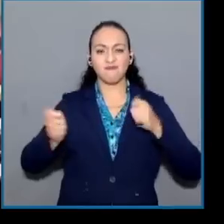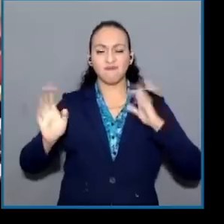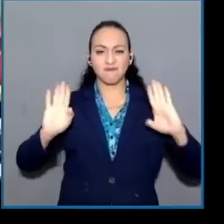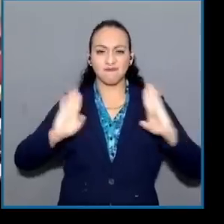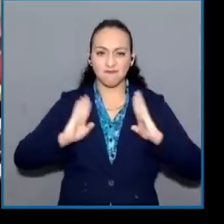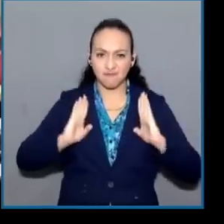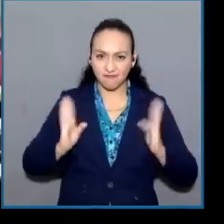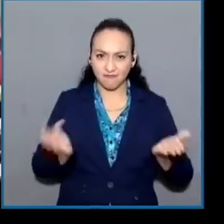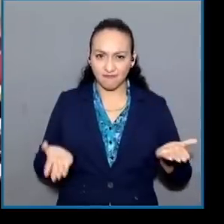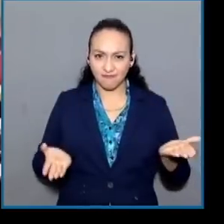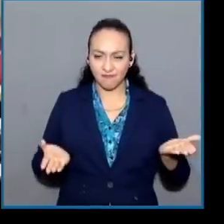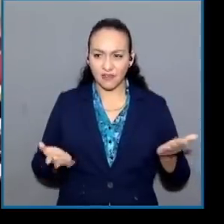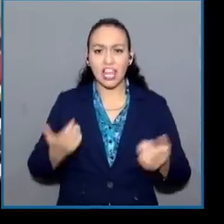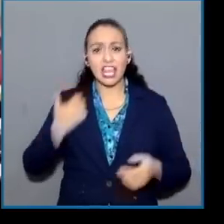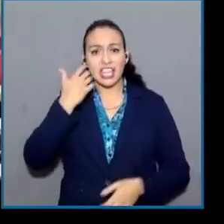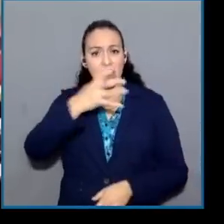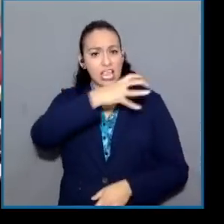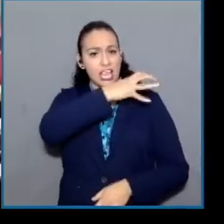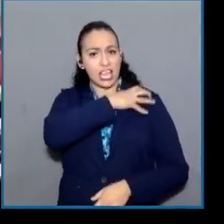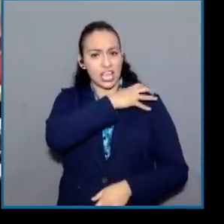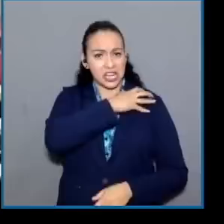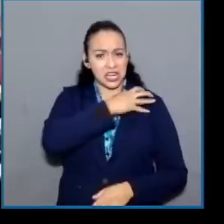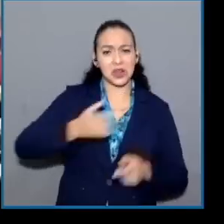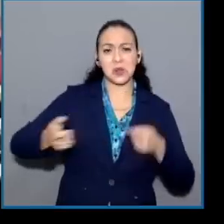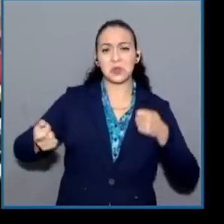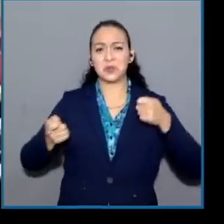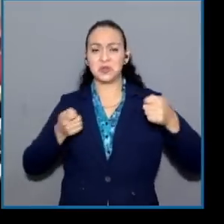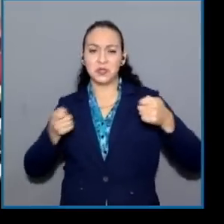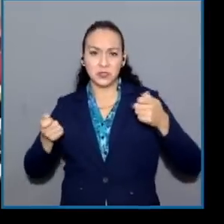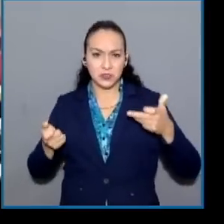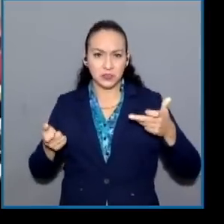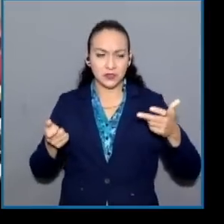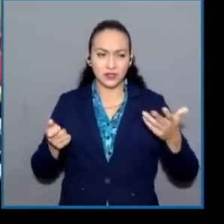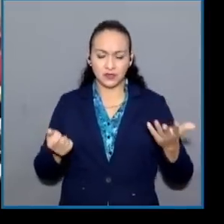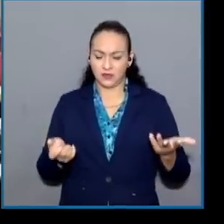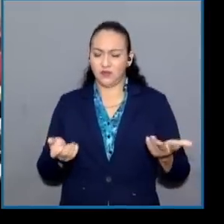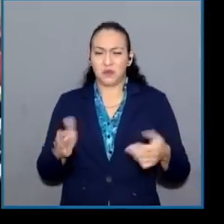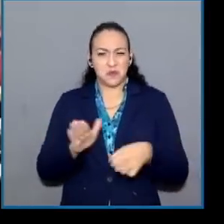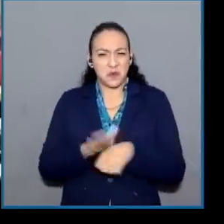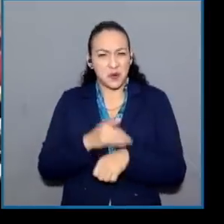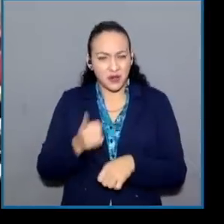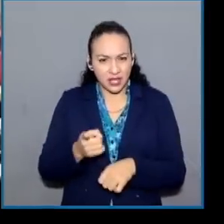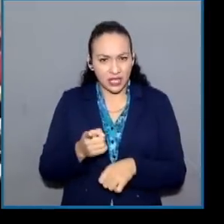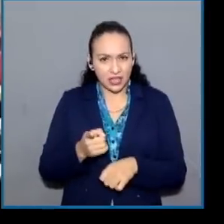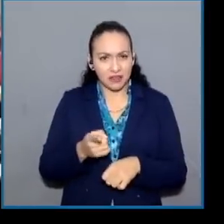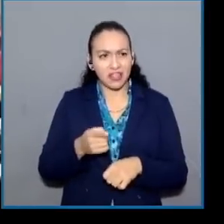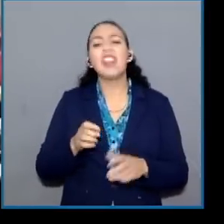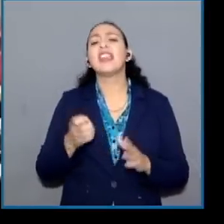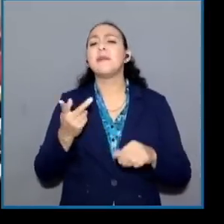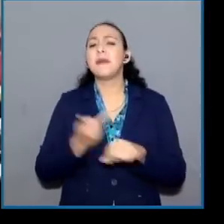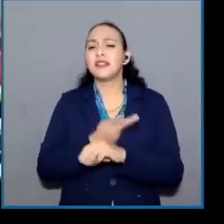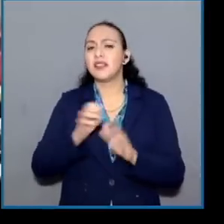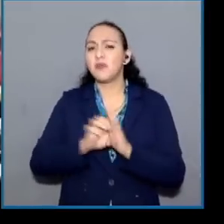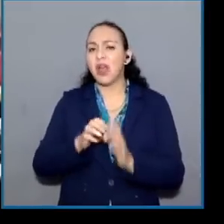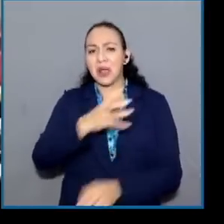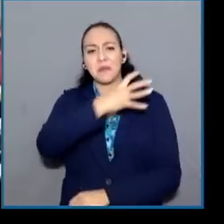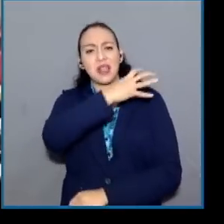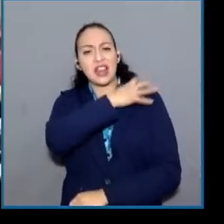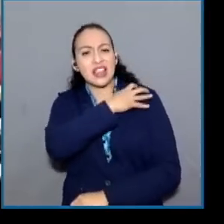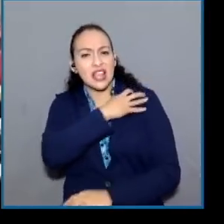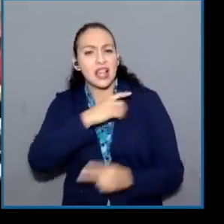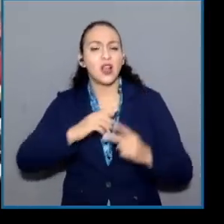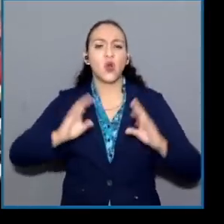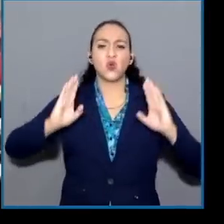de sus almirantes, a partir de convertirse en los verdaderos administradores de la violencia que existe en la mayor parte del territorio